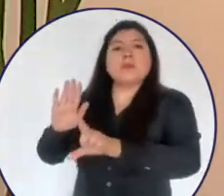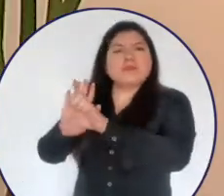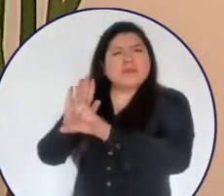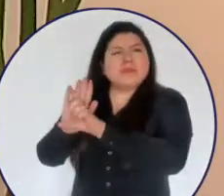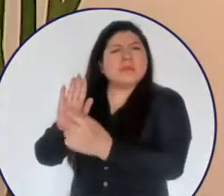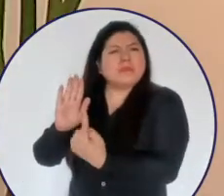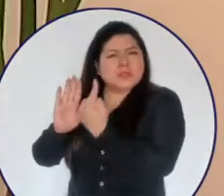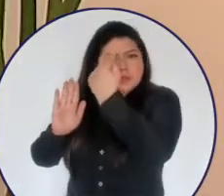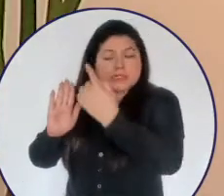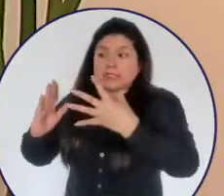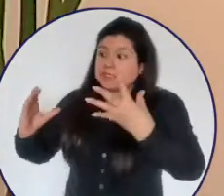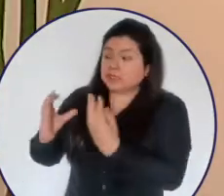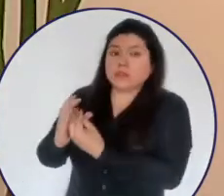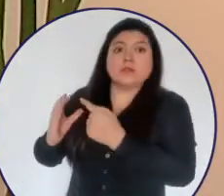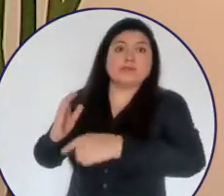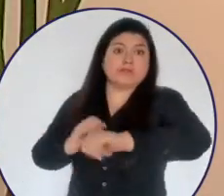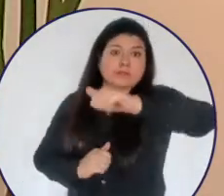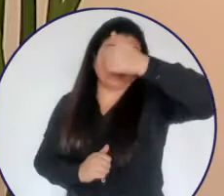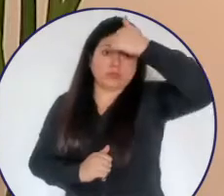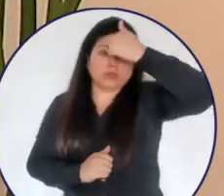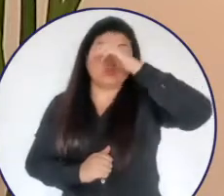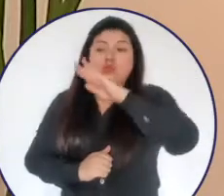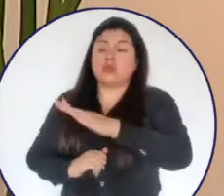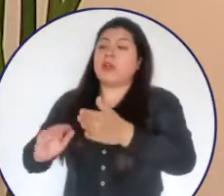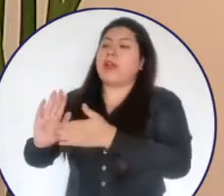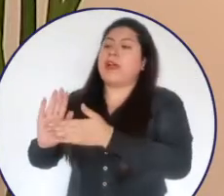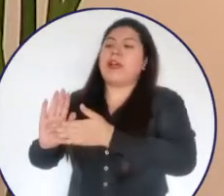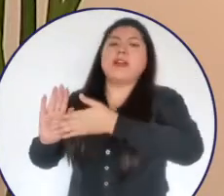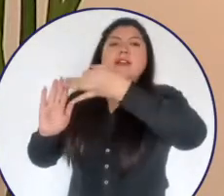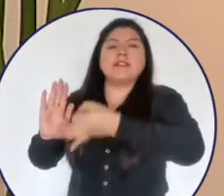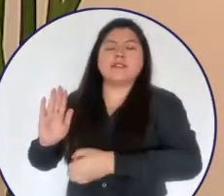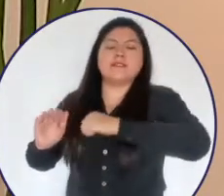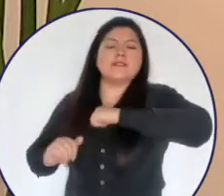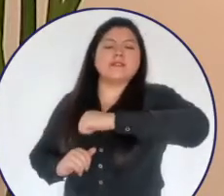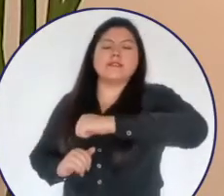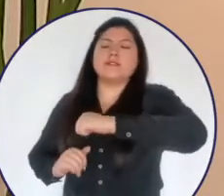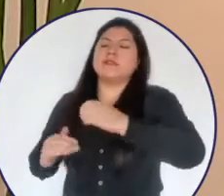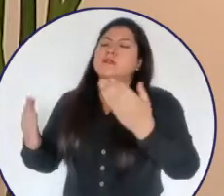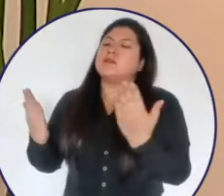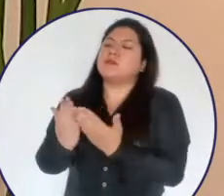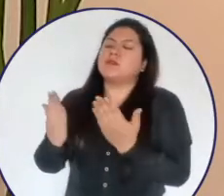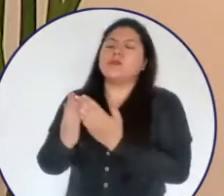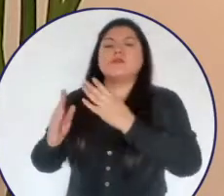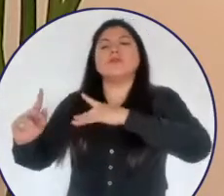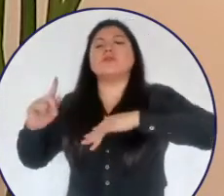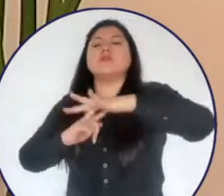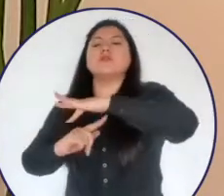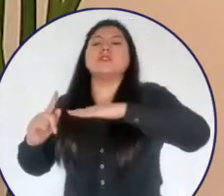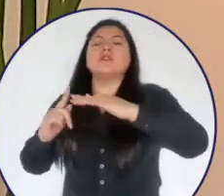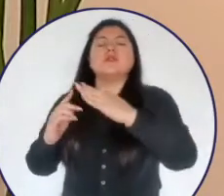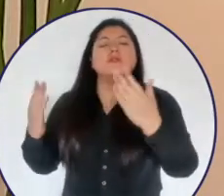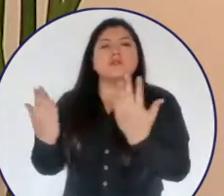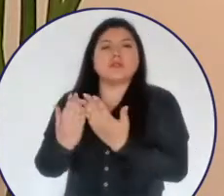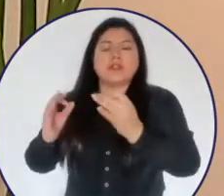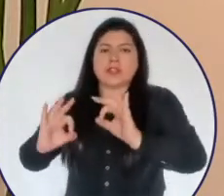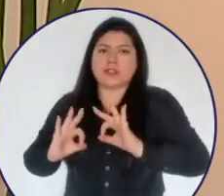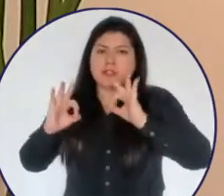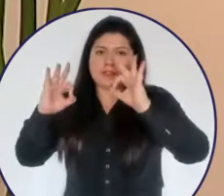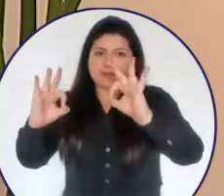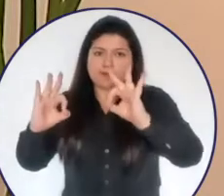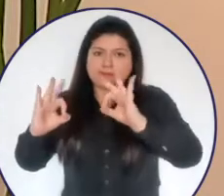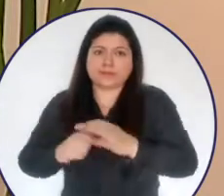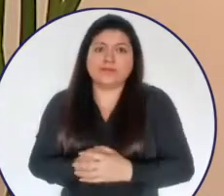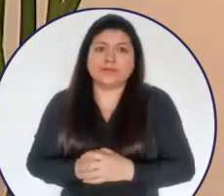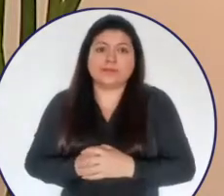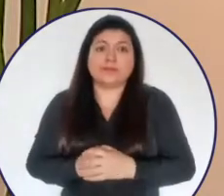Las políticas inclusivas son fundamentales para garantizar el derecho a la educación en el marco de una educación